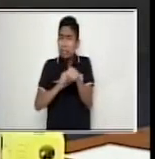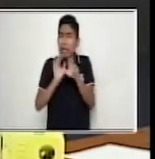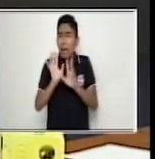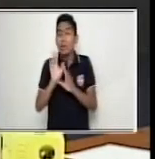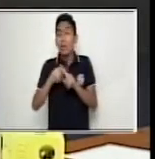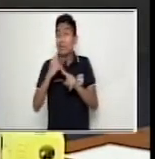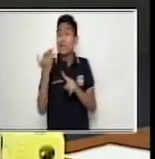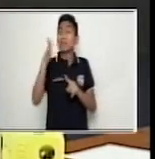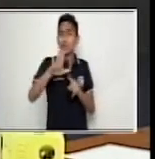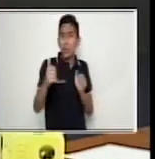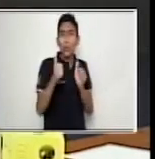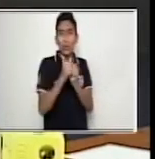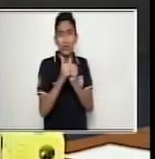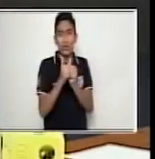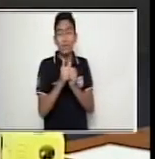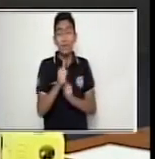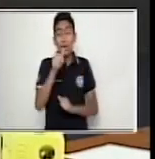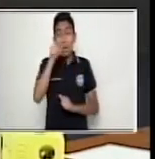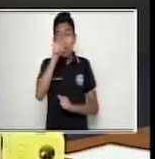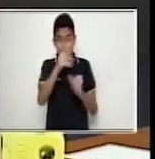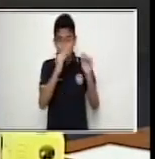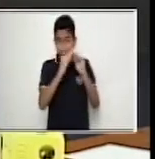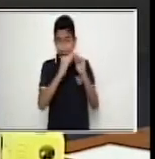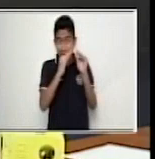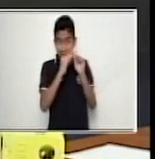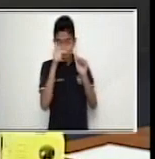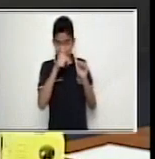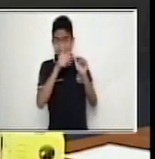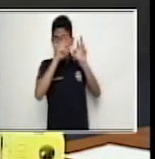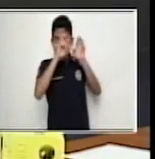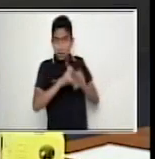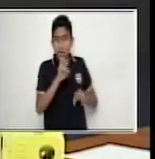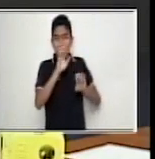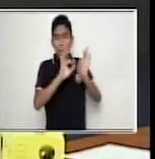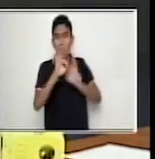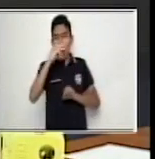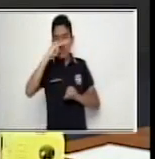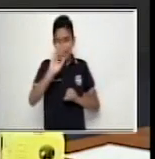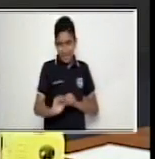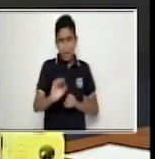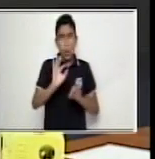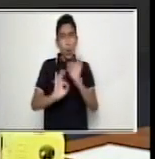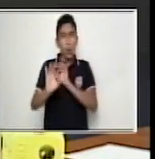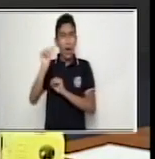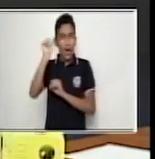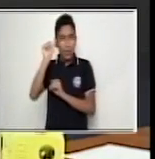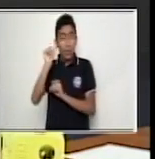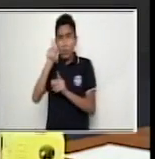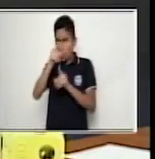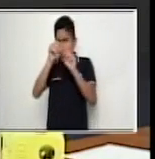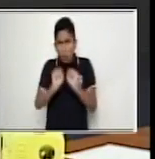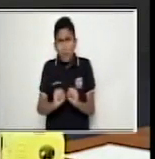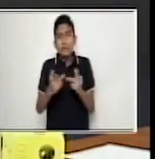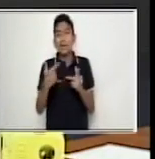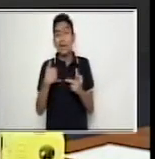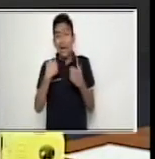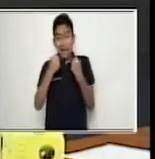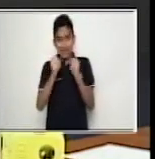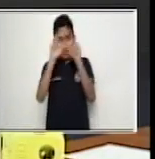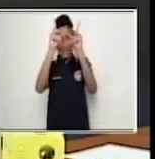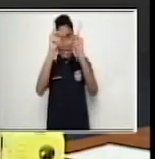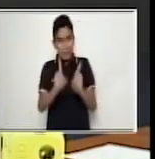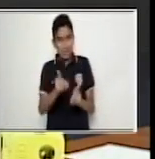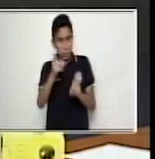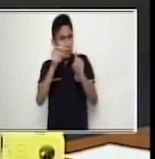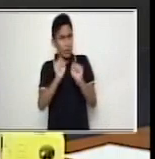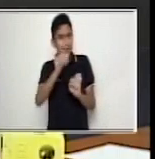estaremos juntos. Si en tu casa hay un joven o adulto con discapacidad, estás invitado a participar en este